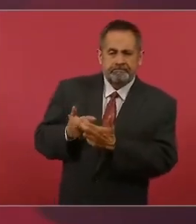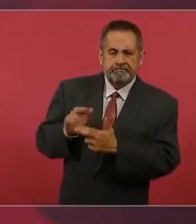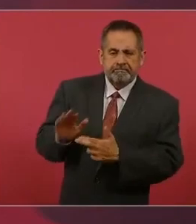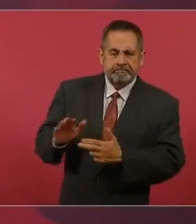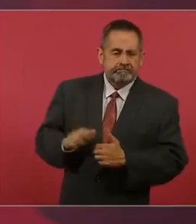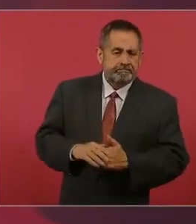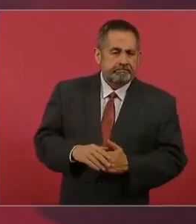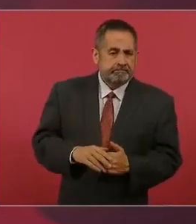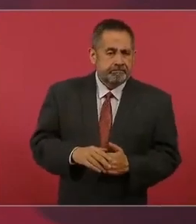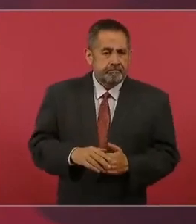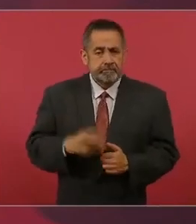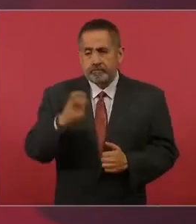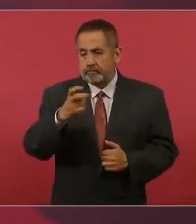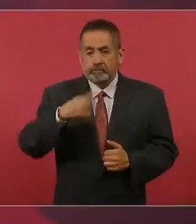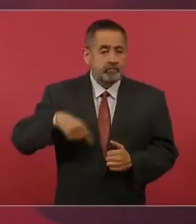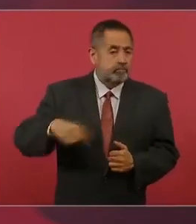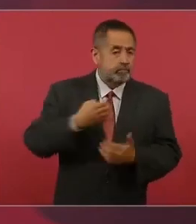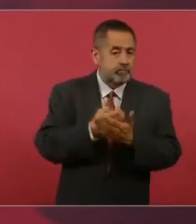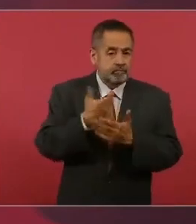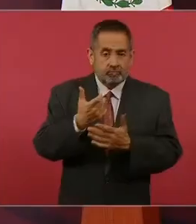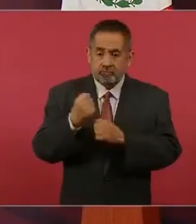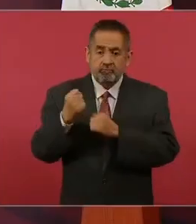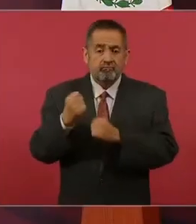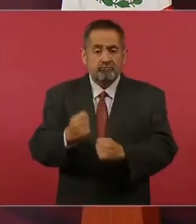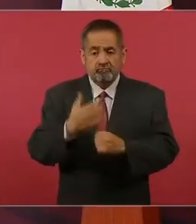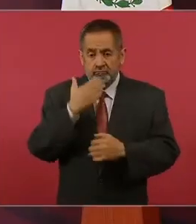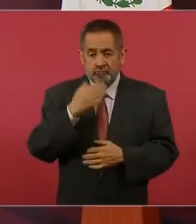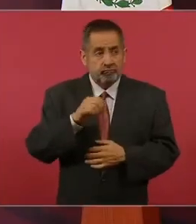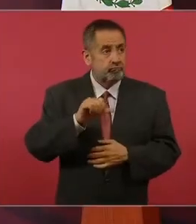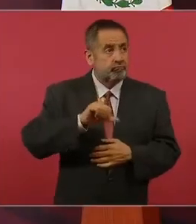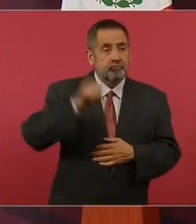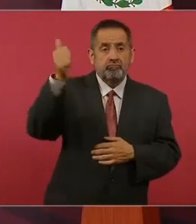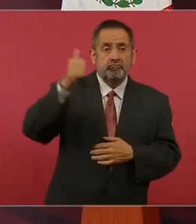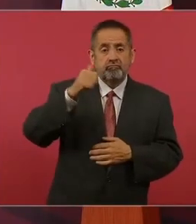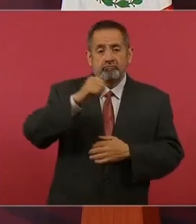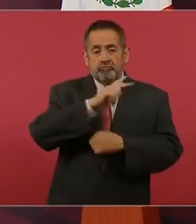Por eso la economía está muy fuerte y lo saben los inversionistas